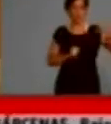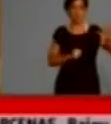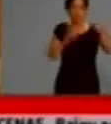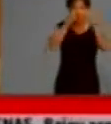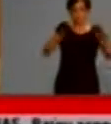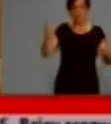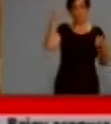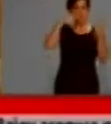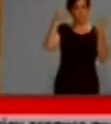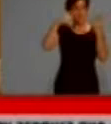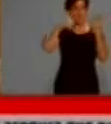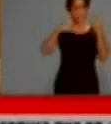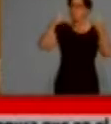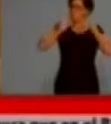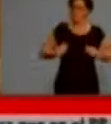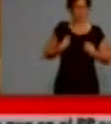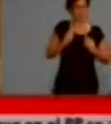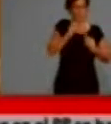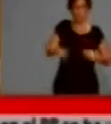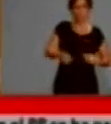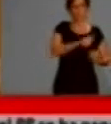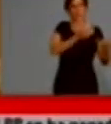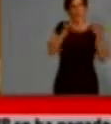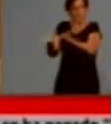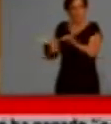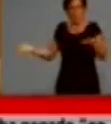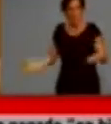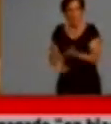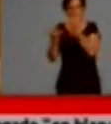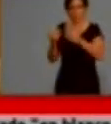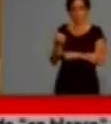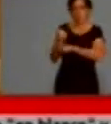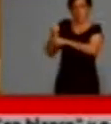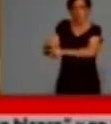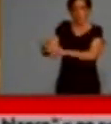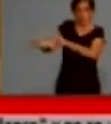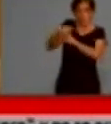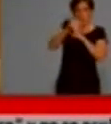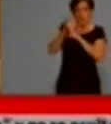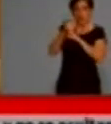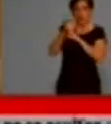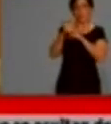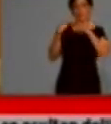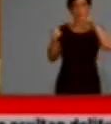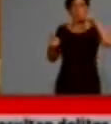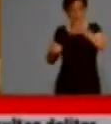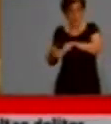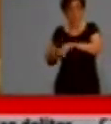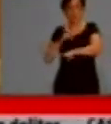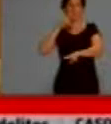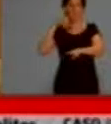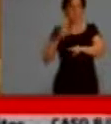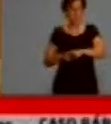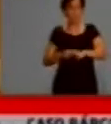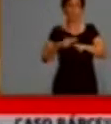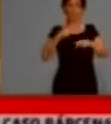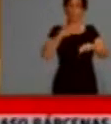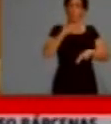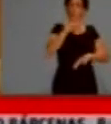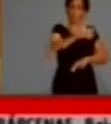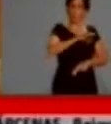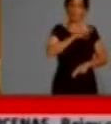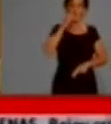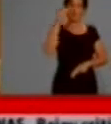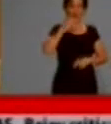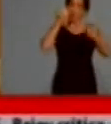enviaba todo tipo de aliento, apoyo y cobijo. Y eso se llama, como yo le he dicho, señor Rajoy, por mucho que duela